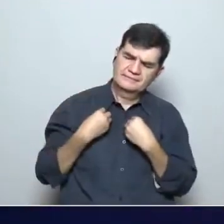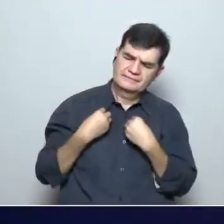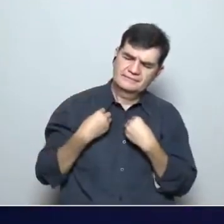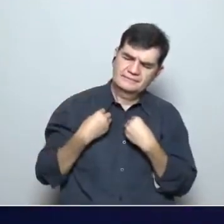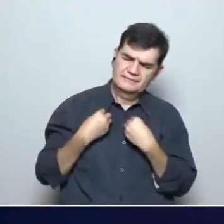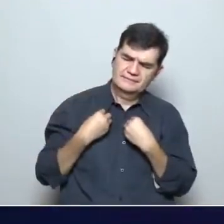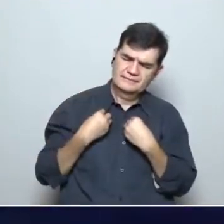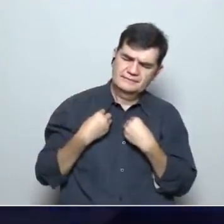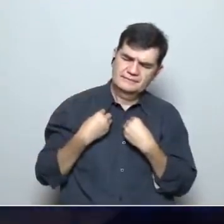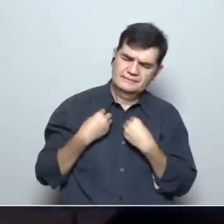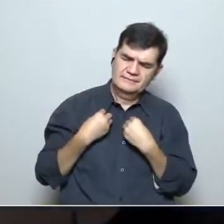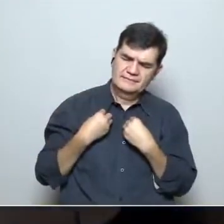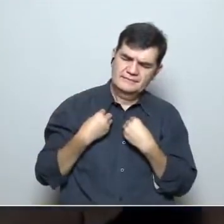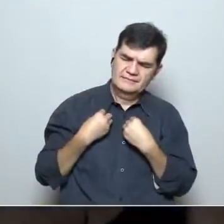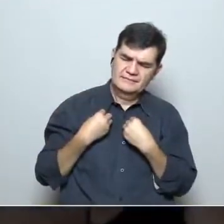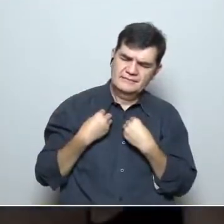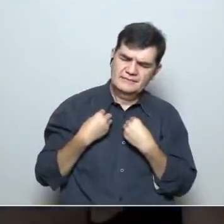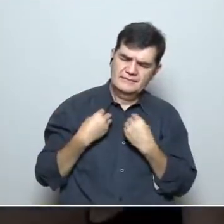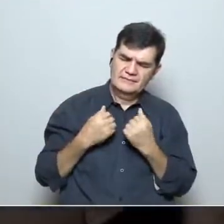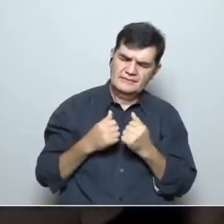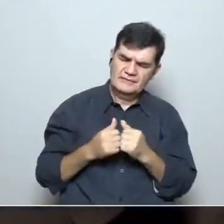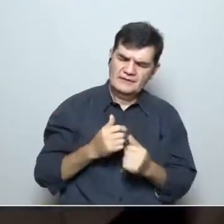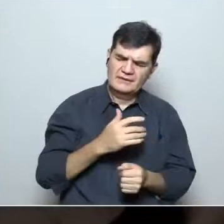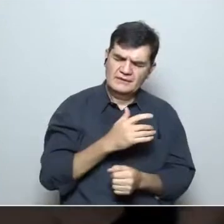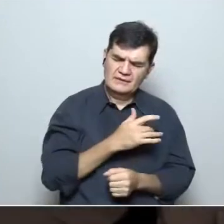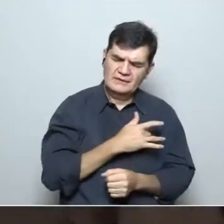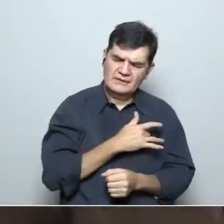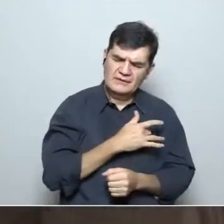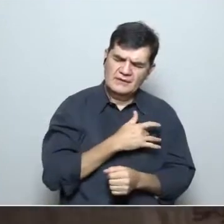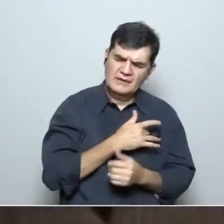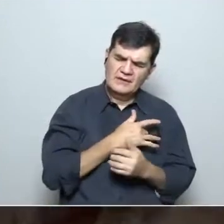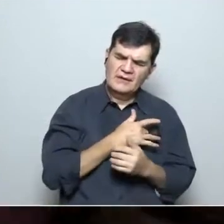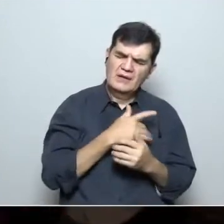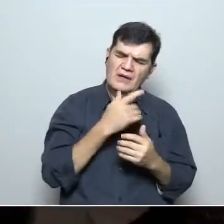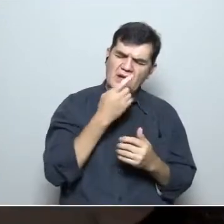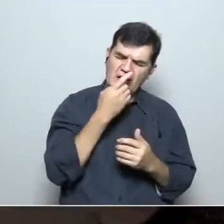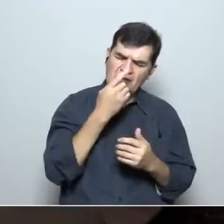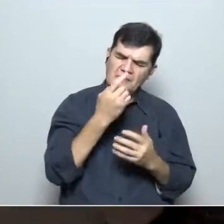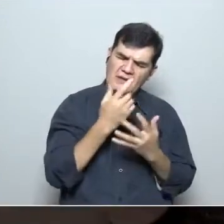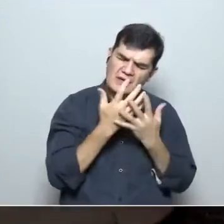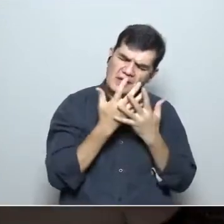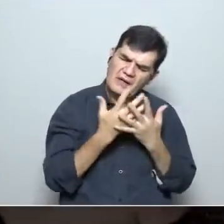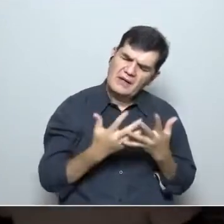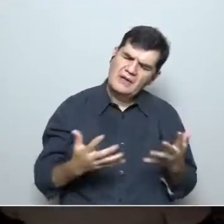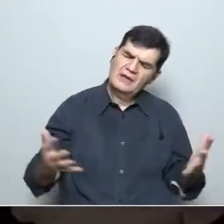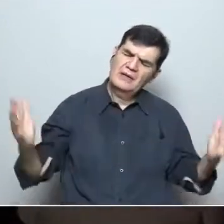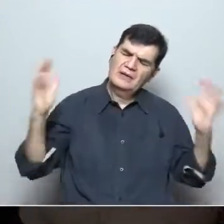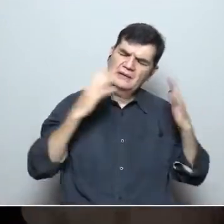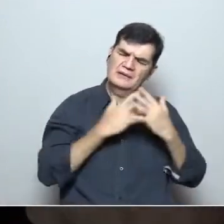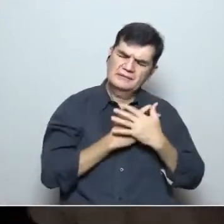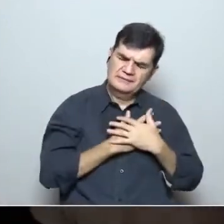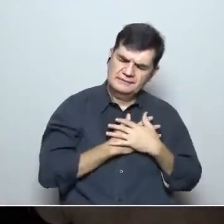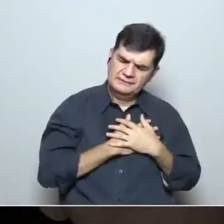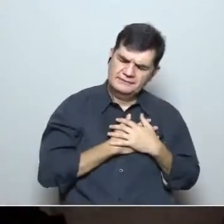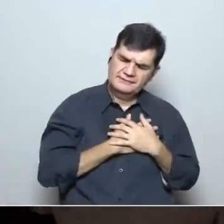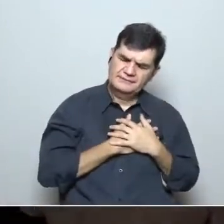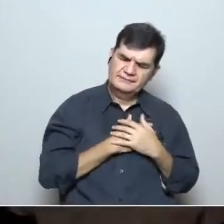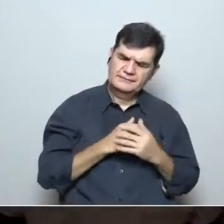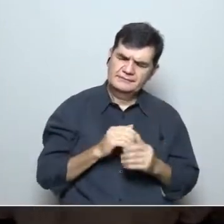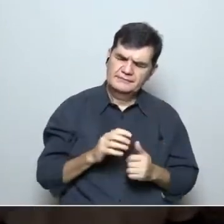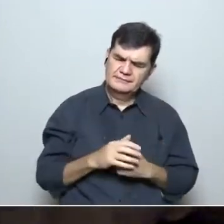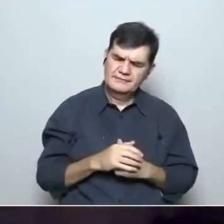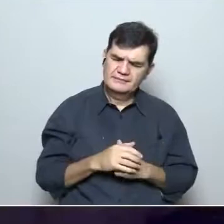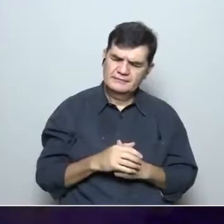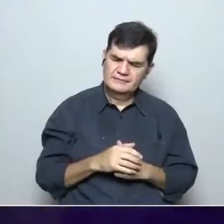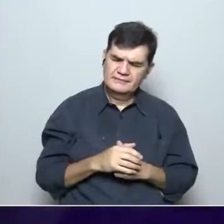Con el corazón, iglesia. Por su gran amor,